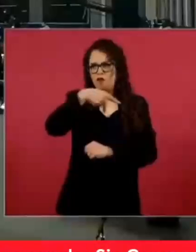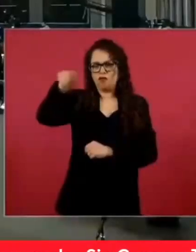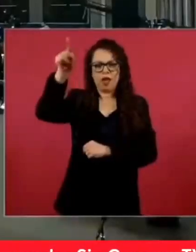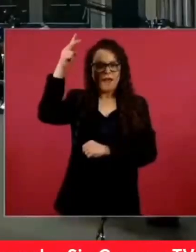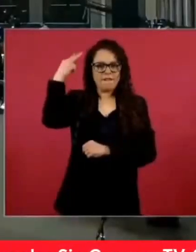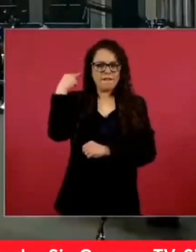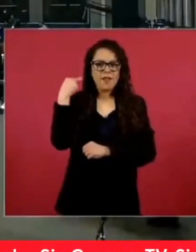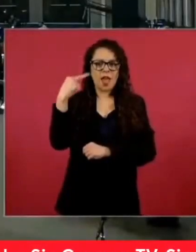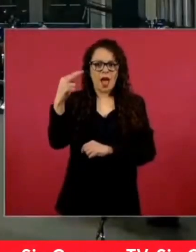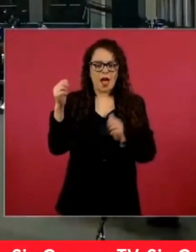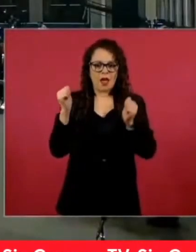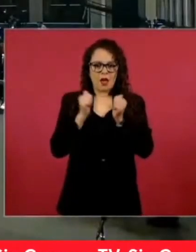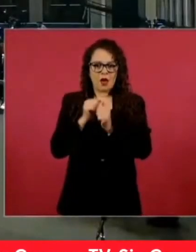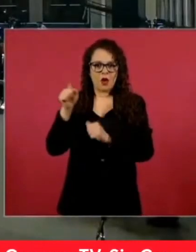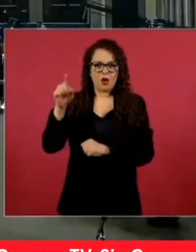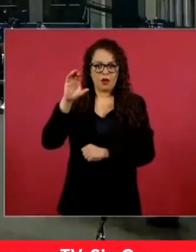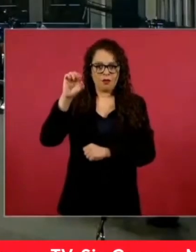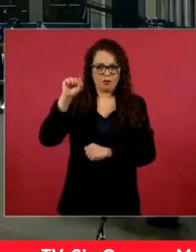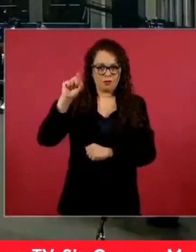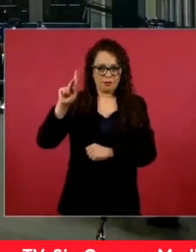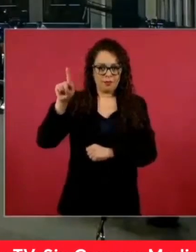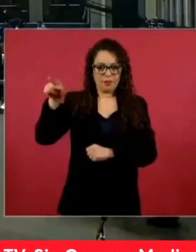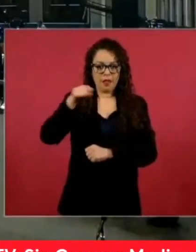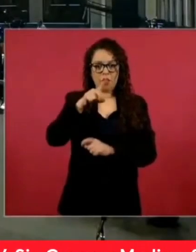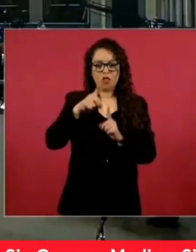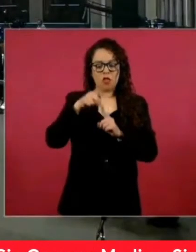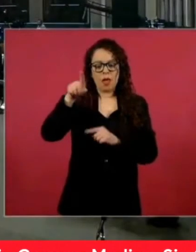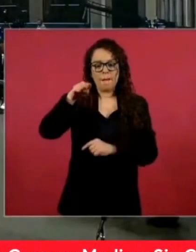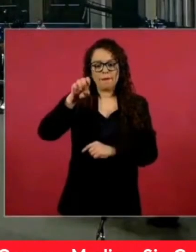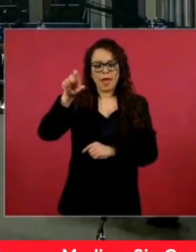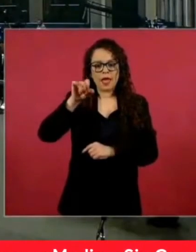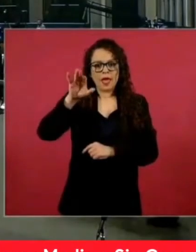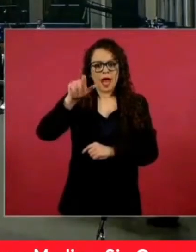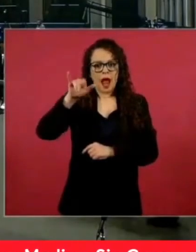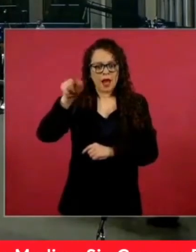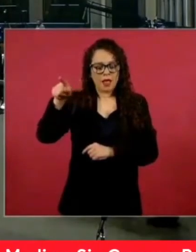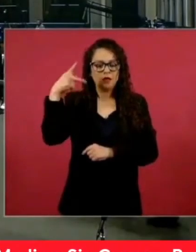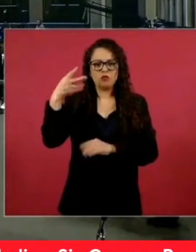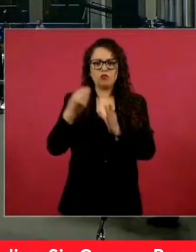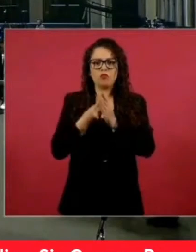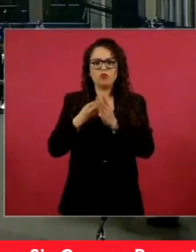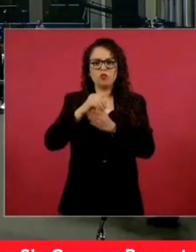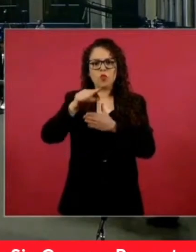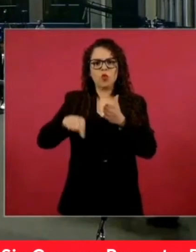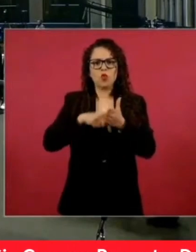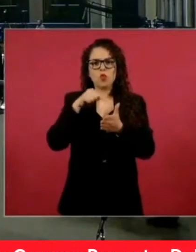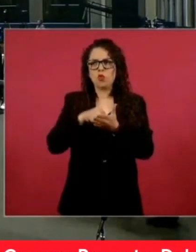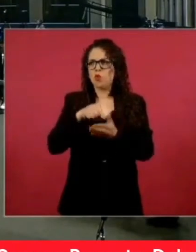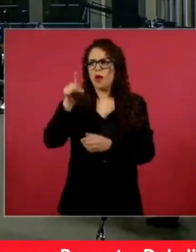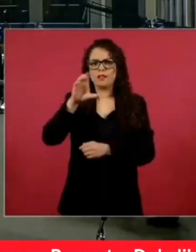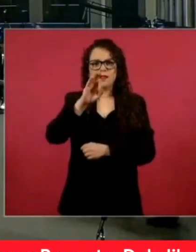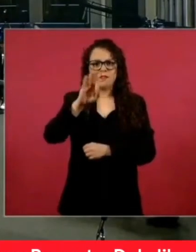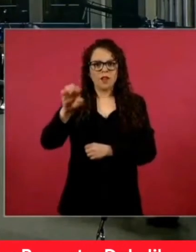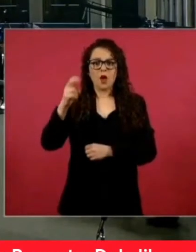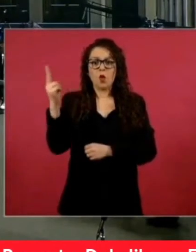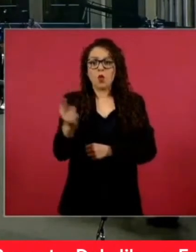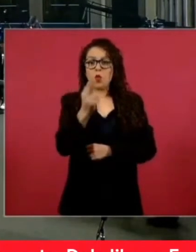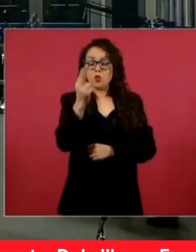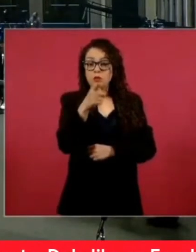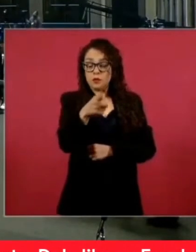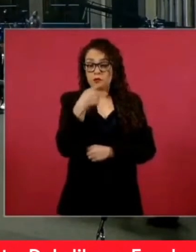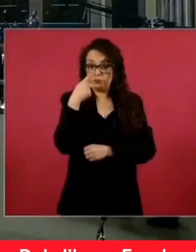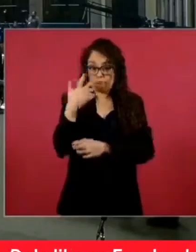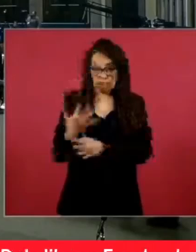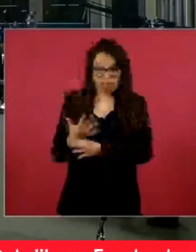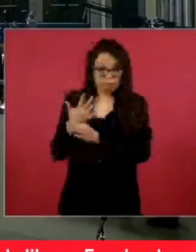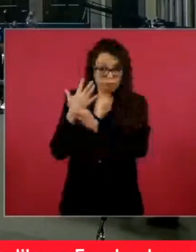en Mexicali, Baja California, desde las instalaciones de la CFE, usted retomó o mencionó que había cumplido